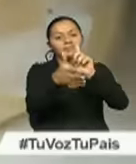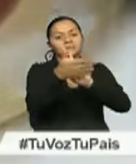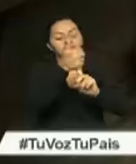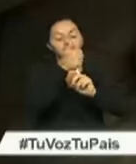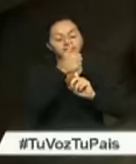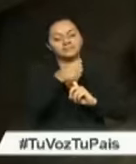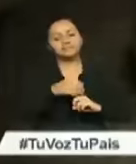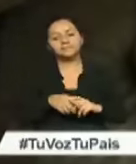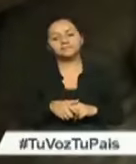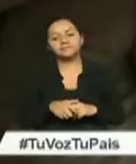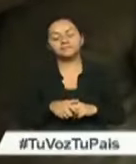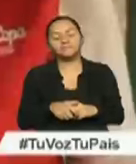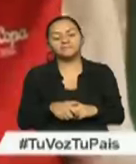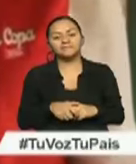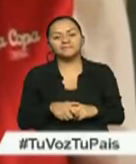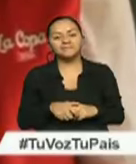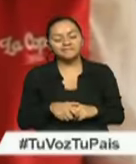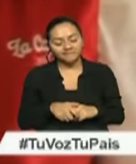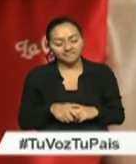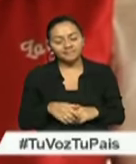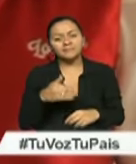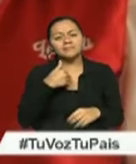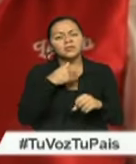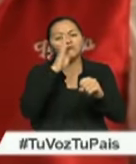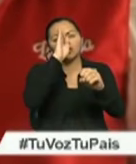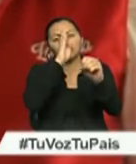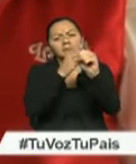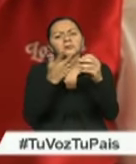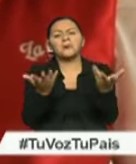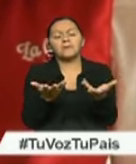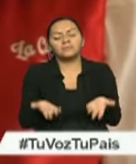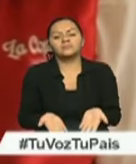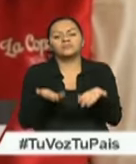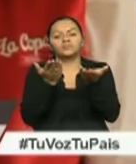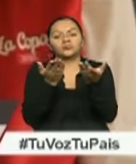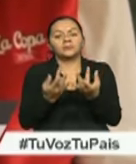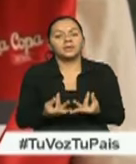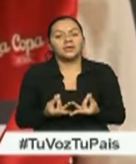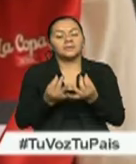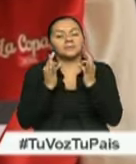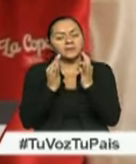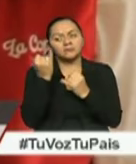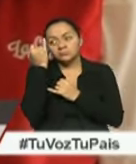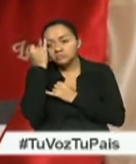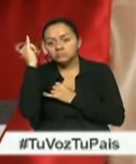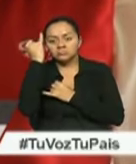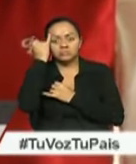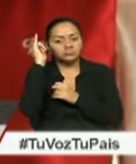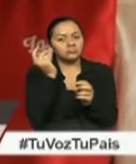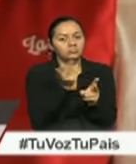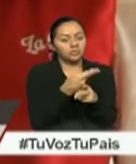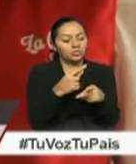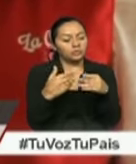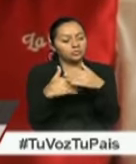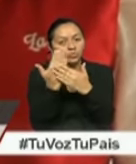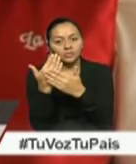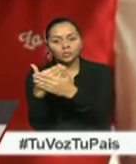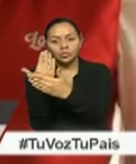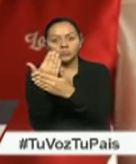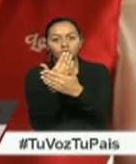proyecto de los quesos. Nuestro objetivo es ofrecer calidad, innovar nuestros productos. Cada vez